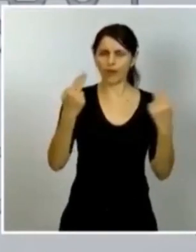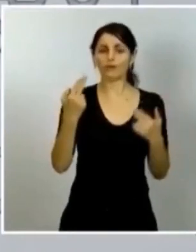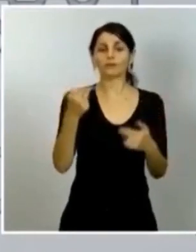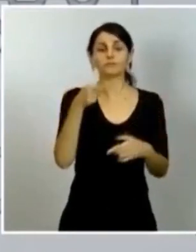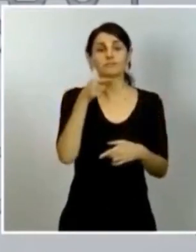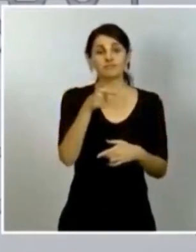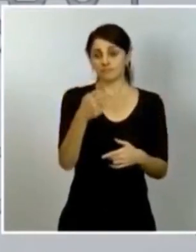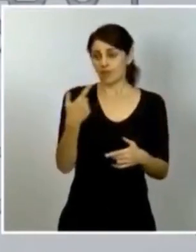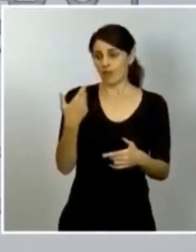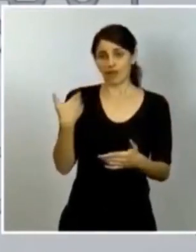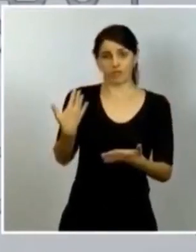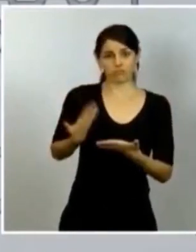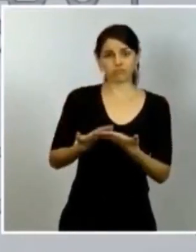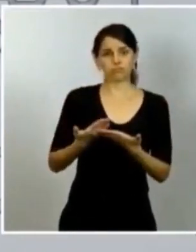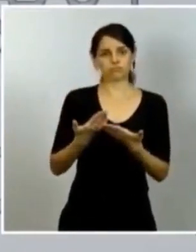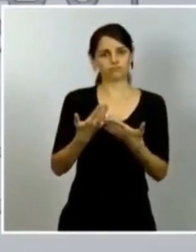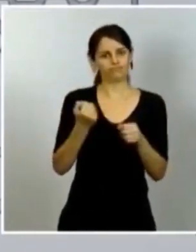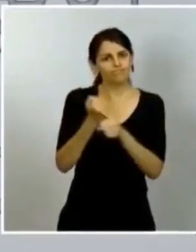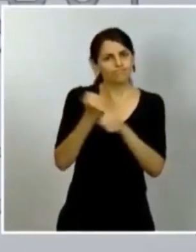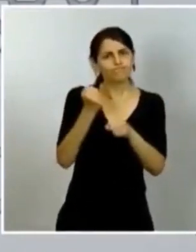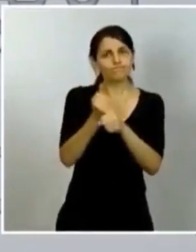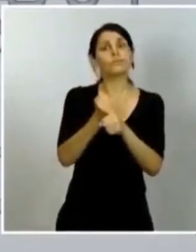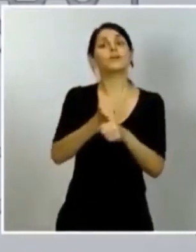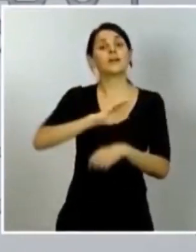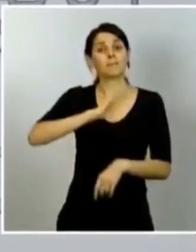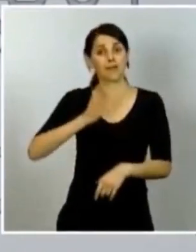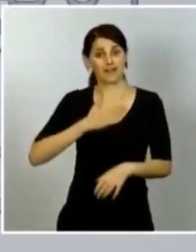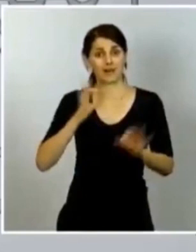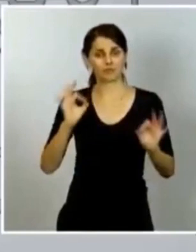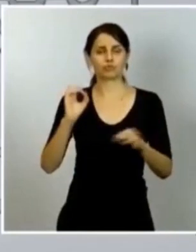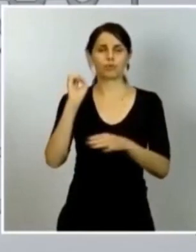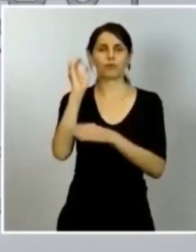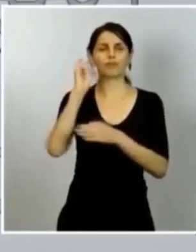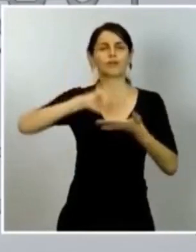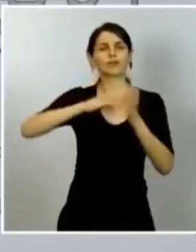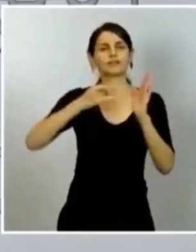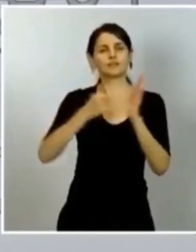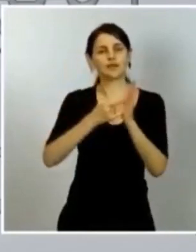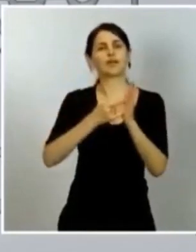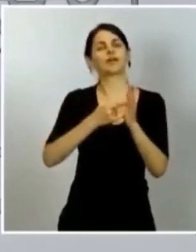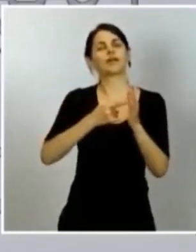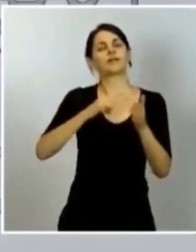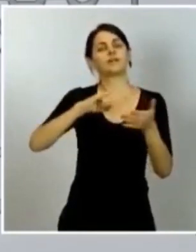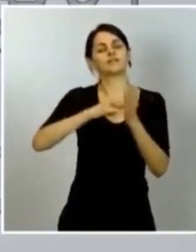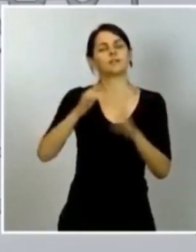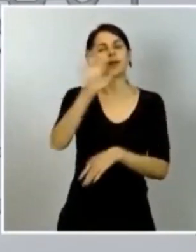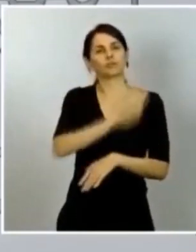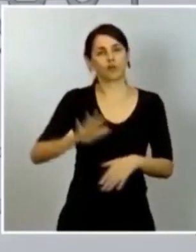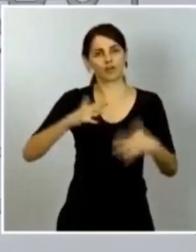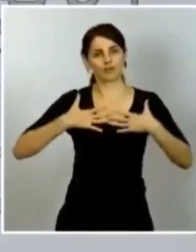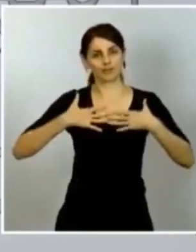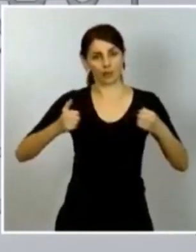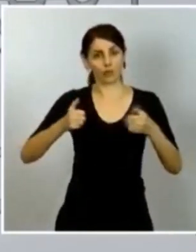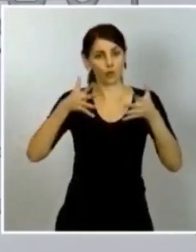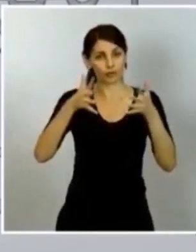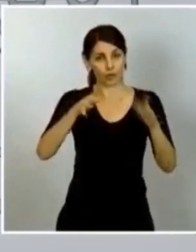será discutida mañana en a ponencia técnica do Consejo Interritorial do Sistema Nacional de Salud ás 10.30 da mañana se convocarán